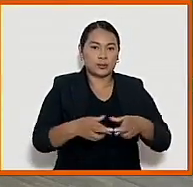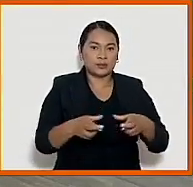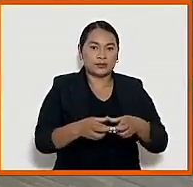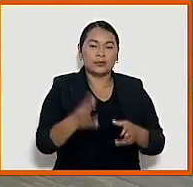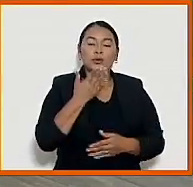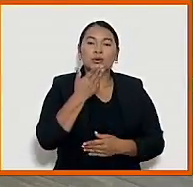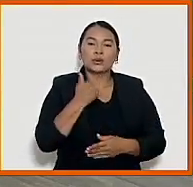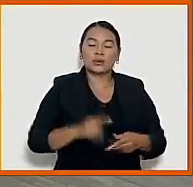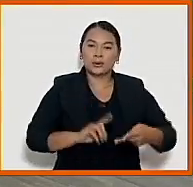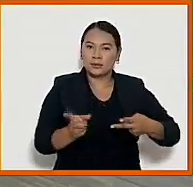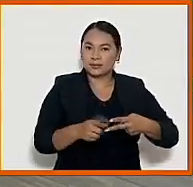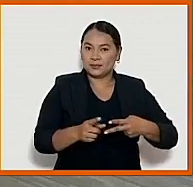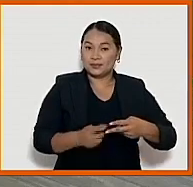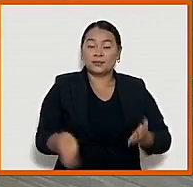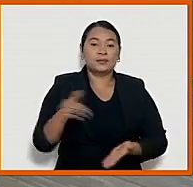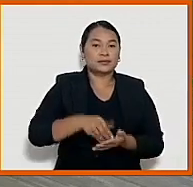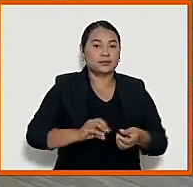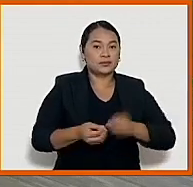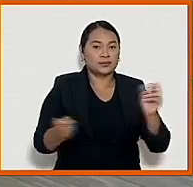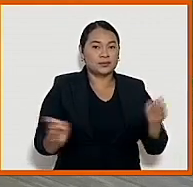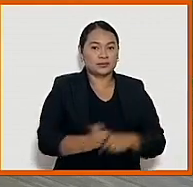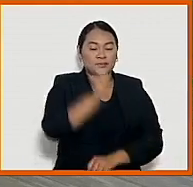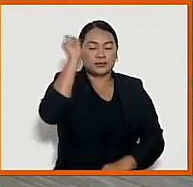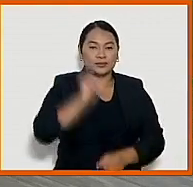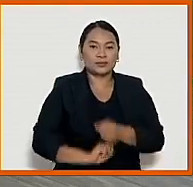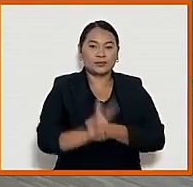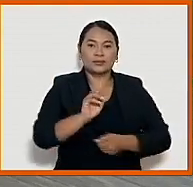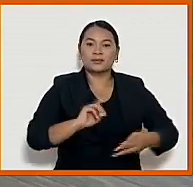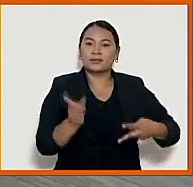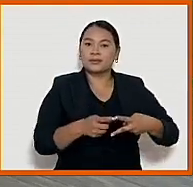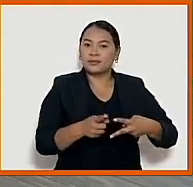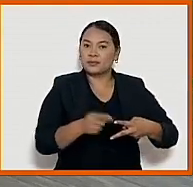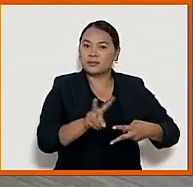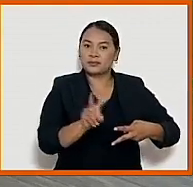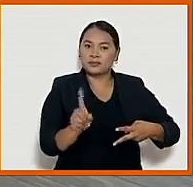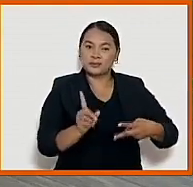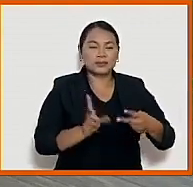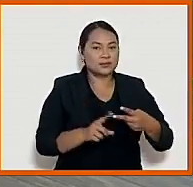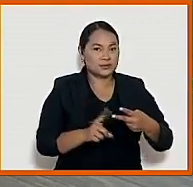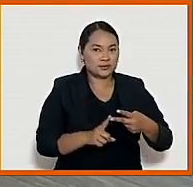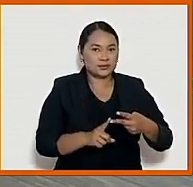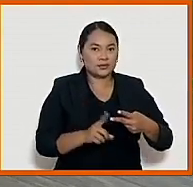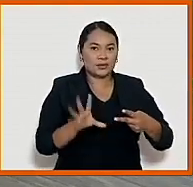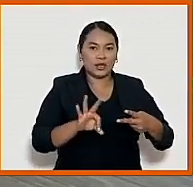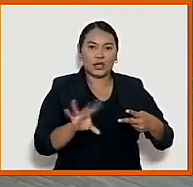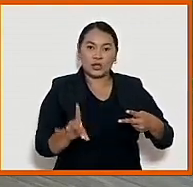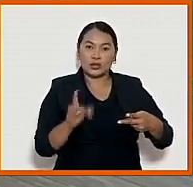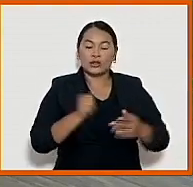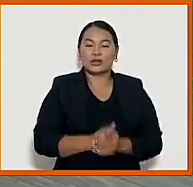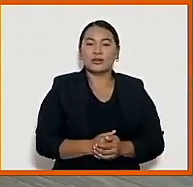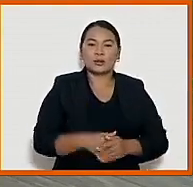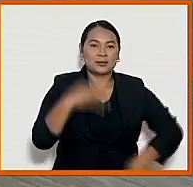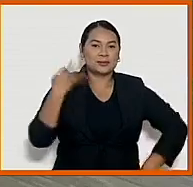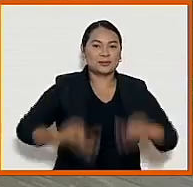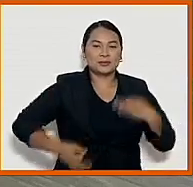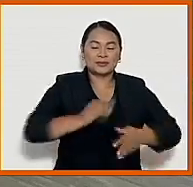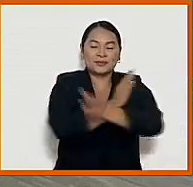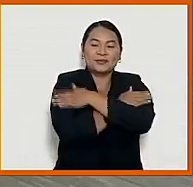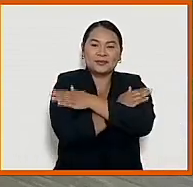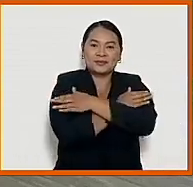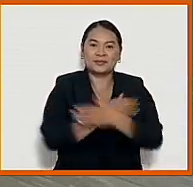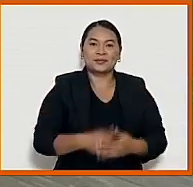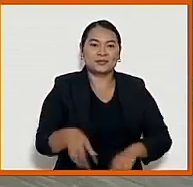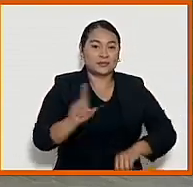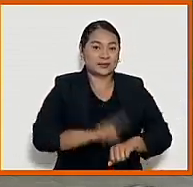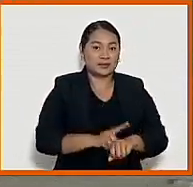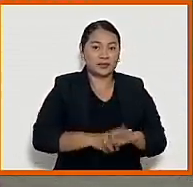números ganadores para premiados en esta mañana son posición 1, 21, posición 2, 98. Muchas felicidades. Es momento de pegar